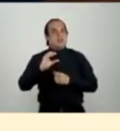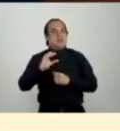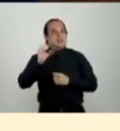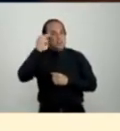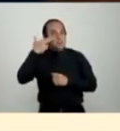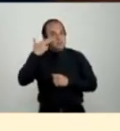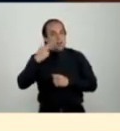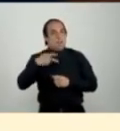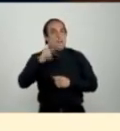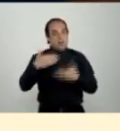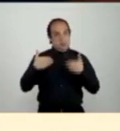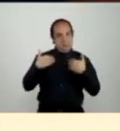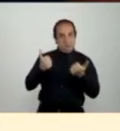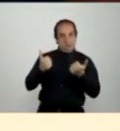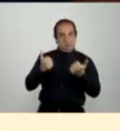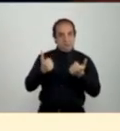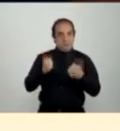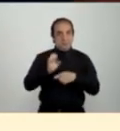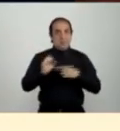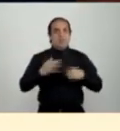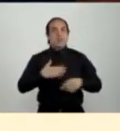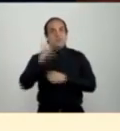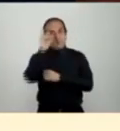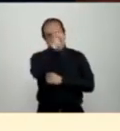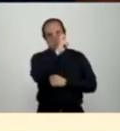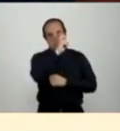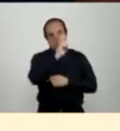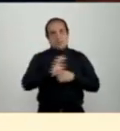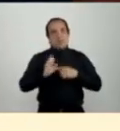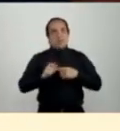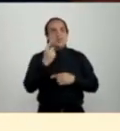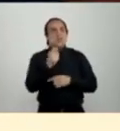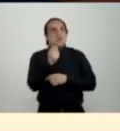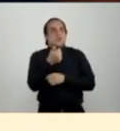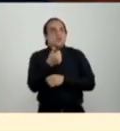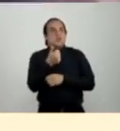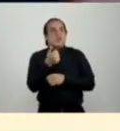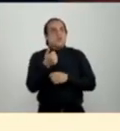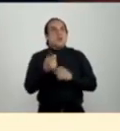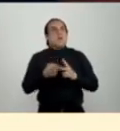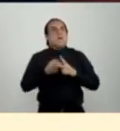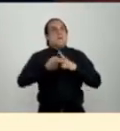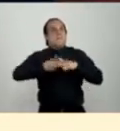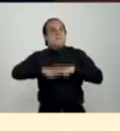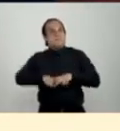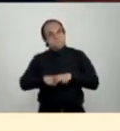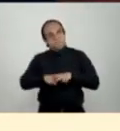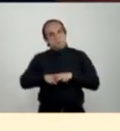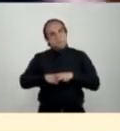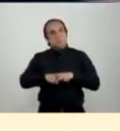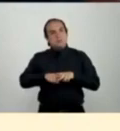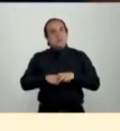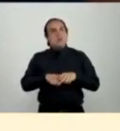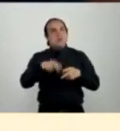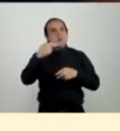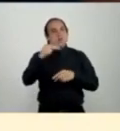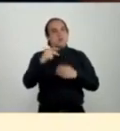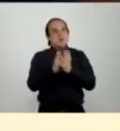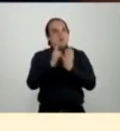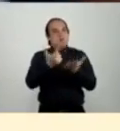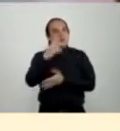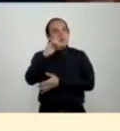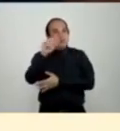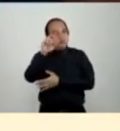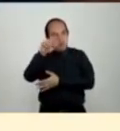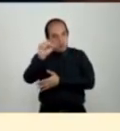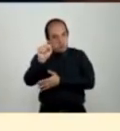contestaban, ahí ya quedaba yo. Entonces, este es un poco el nacimiento de Los Impostores, con esa idea de que un personaje